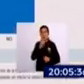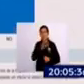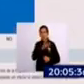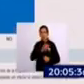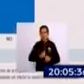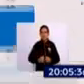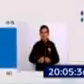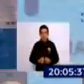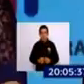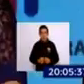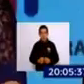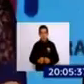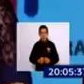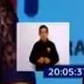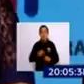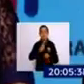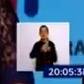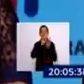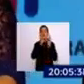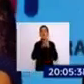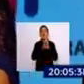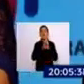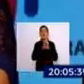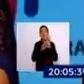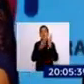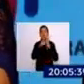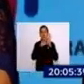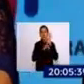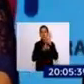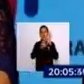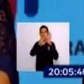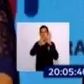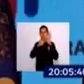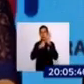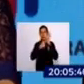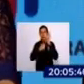35.7%. Referéndum, pregunta 3,